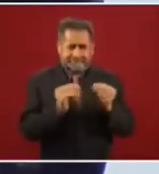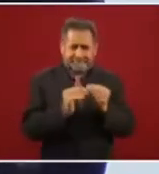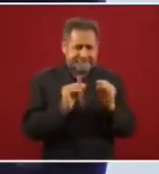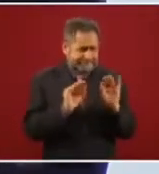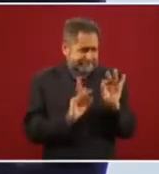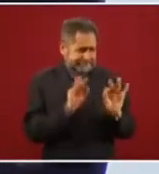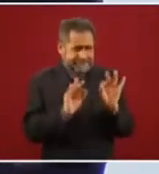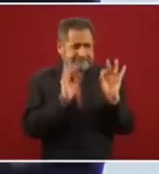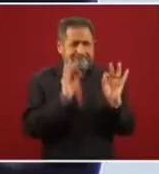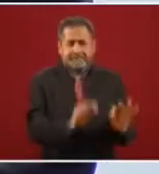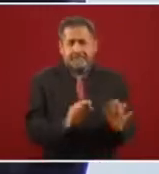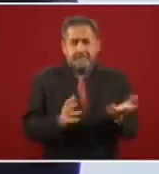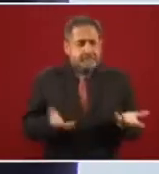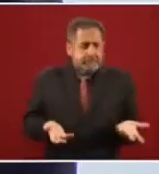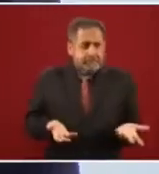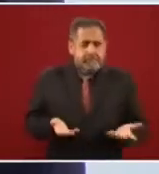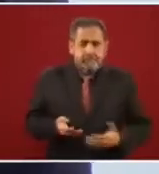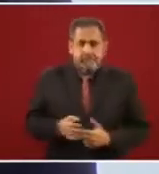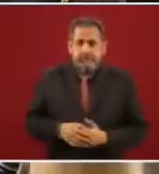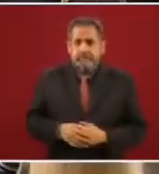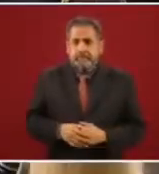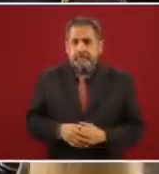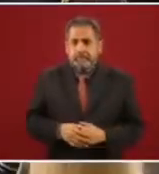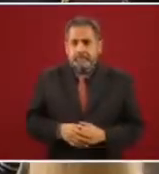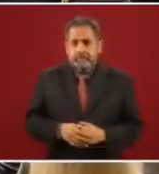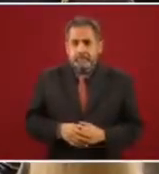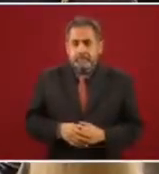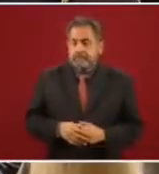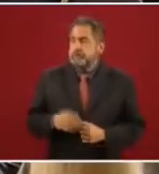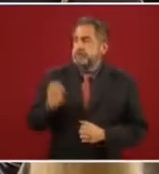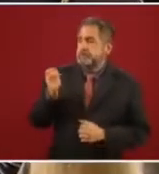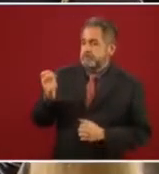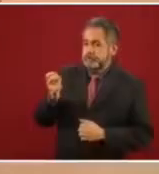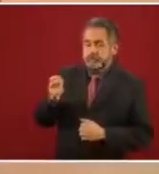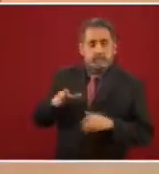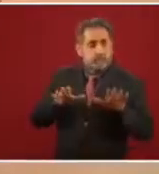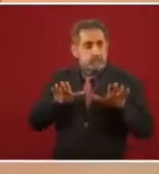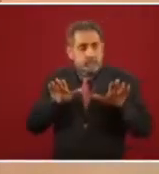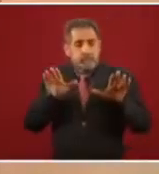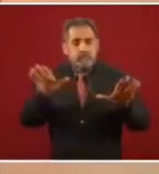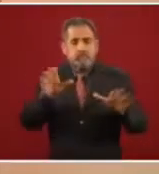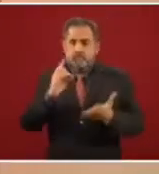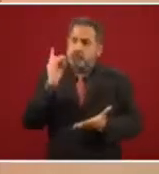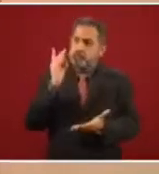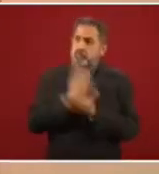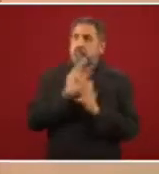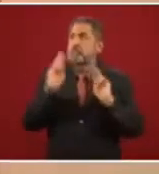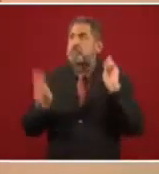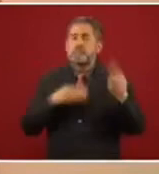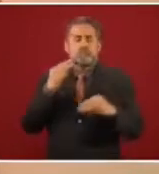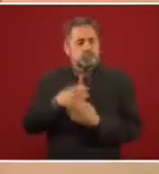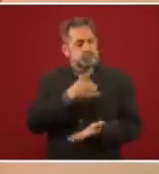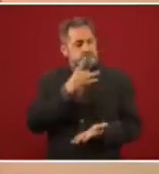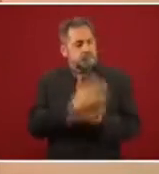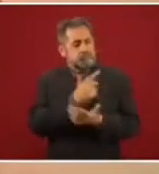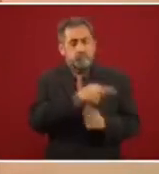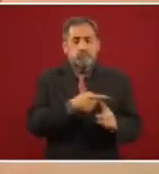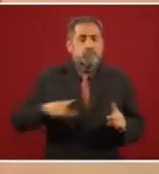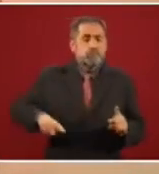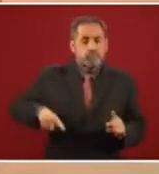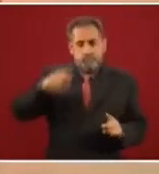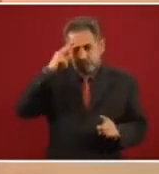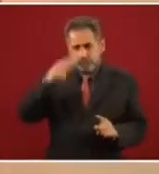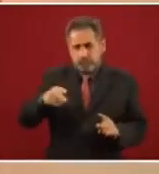a la medida, por pedido. Por lo que será un avión único en el mundo y el gobierno